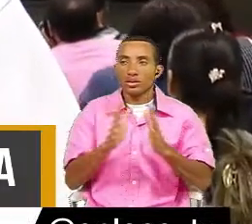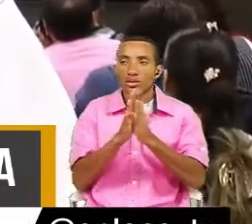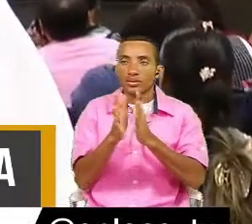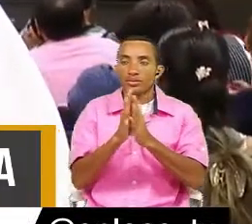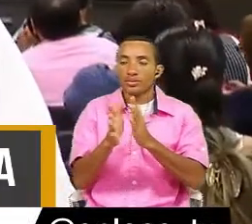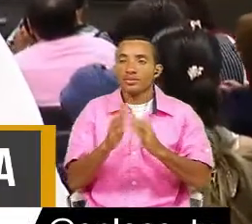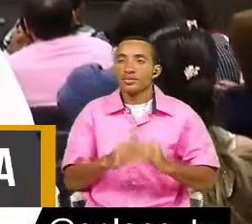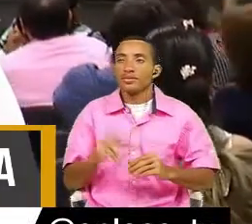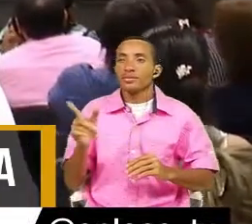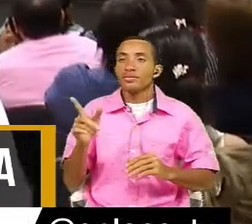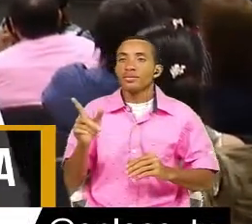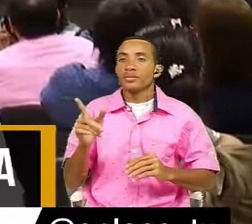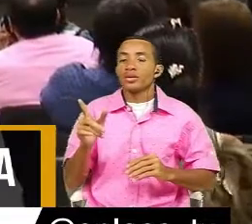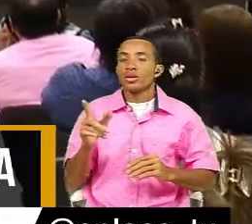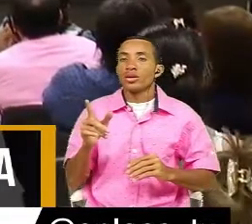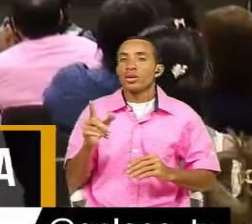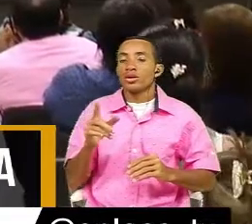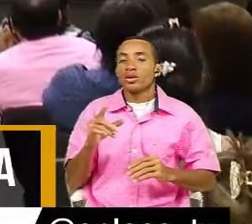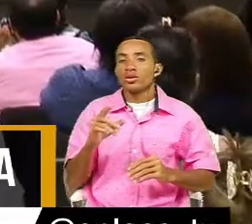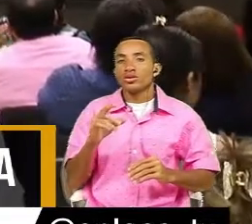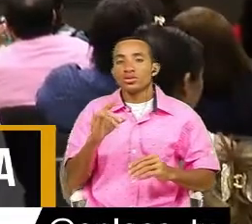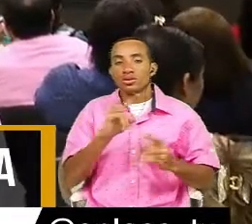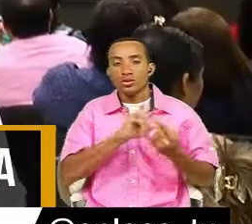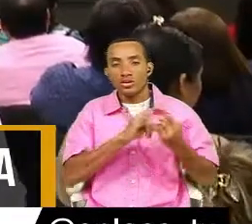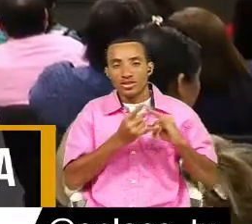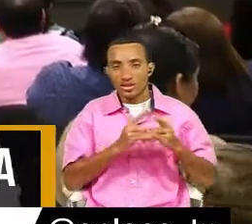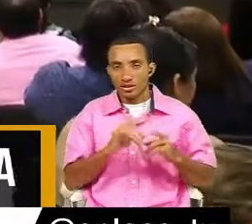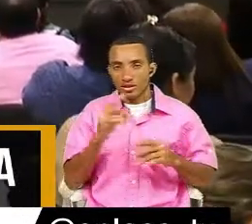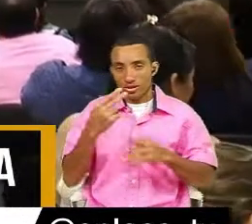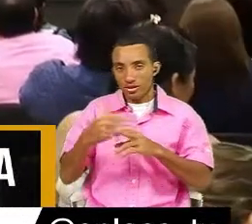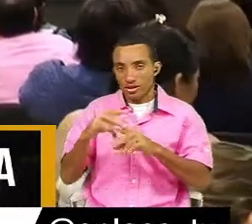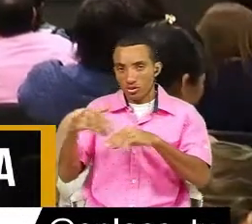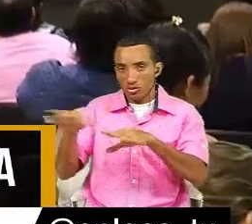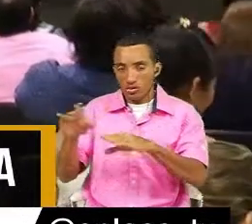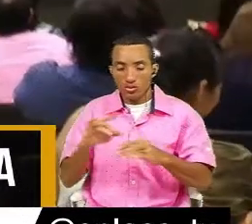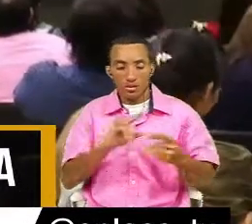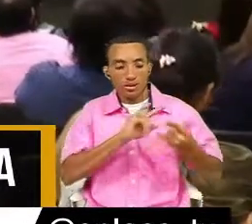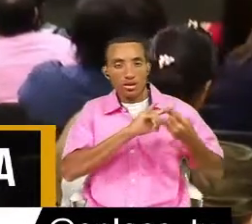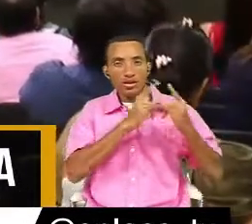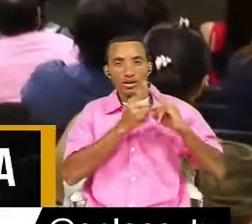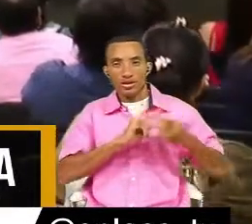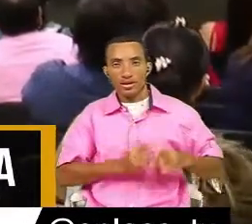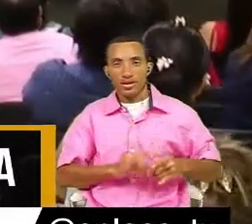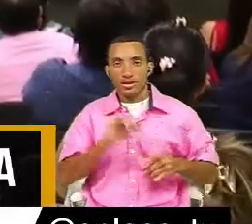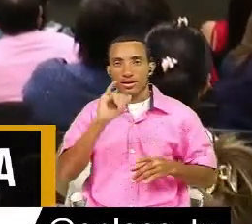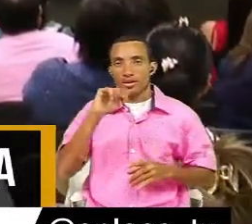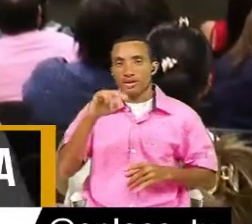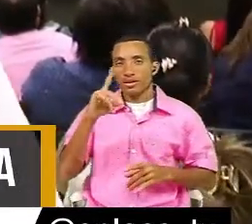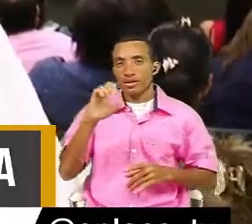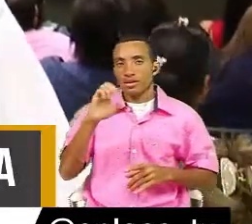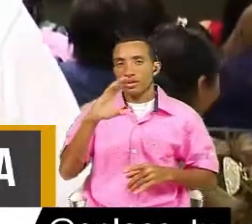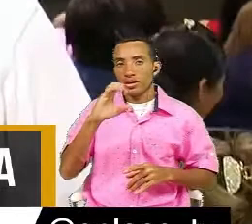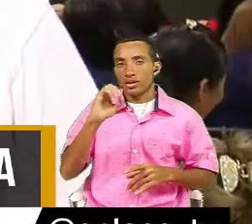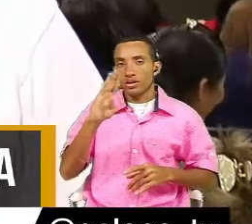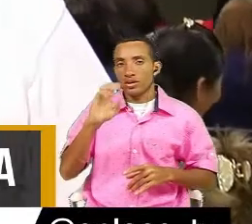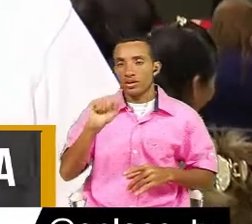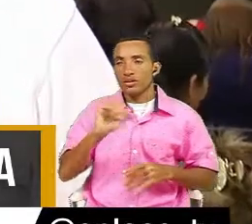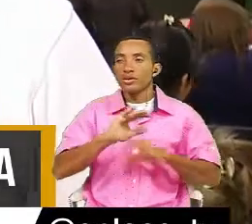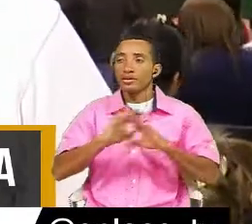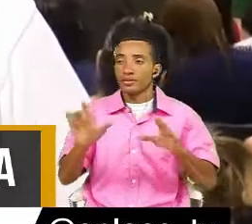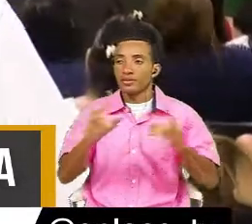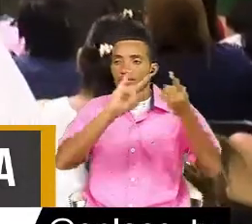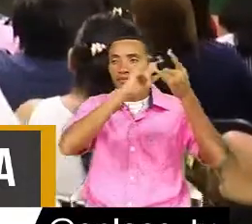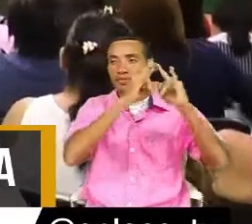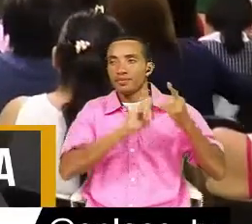del INTECOBA, Construyendo Paz de la mano del Aula Vive Digital. Es la presentación que hace a esta hora